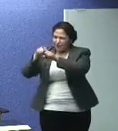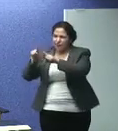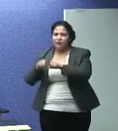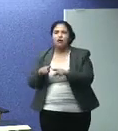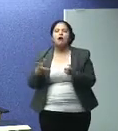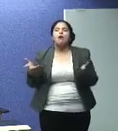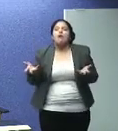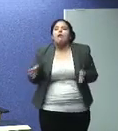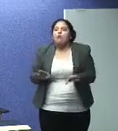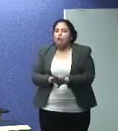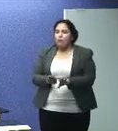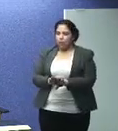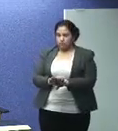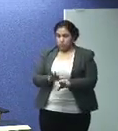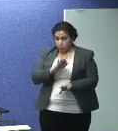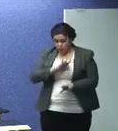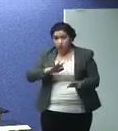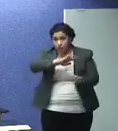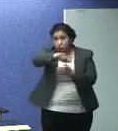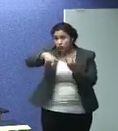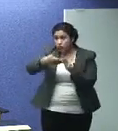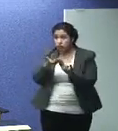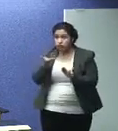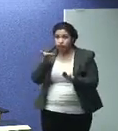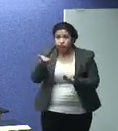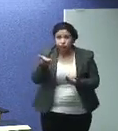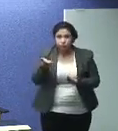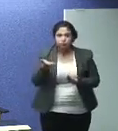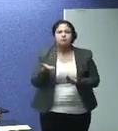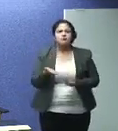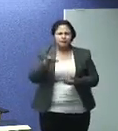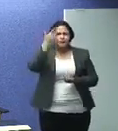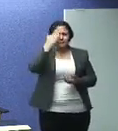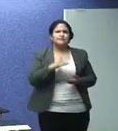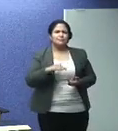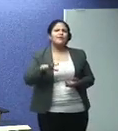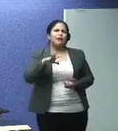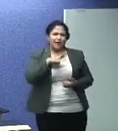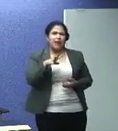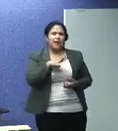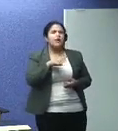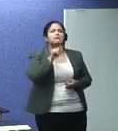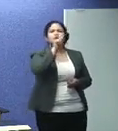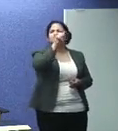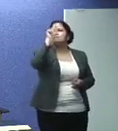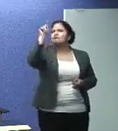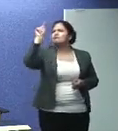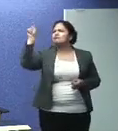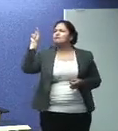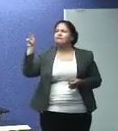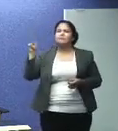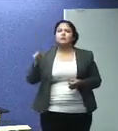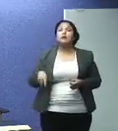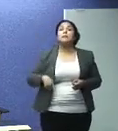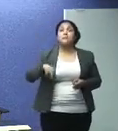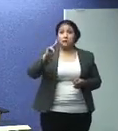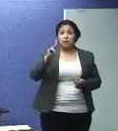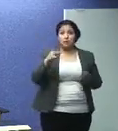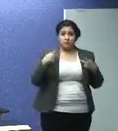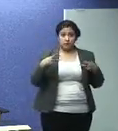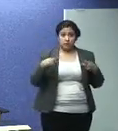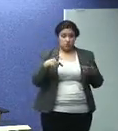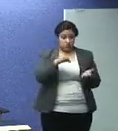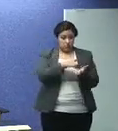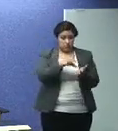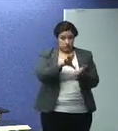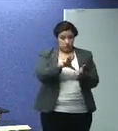comunicaciones. Y nos damos cuenta de que esos entornos existen, pero que no siempre esos entornos son del todo accesibles